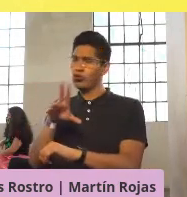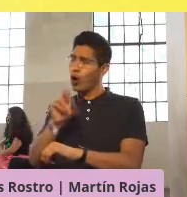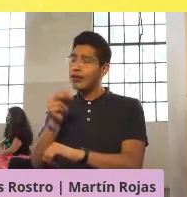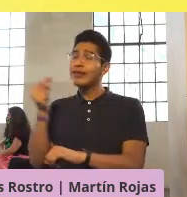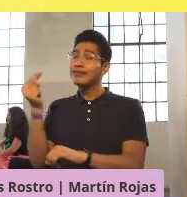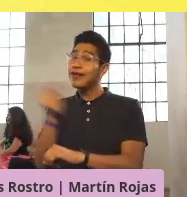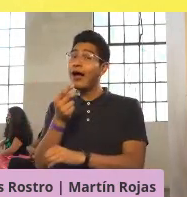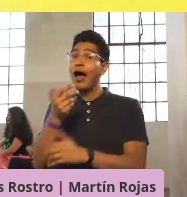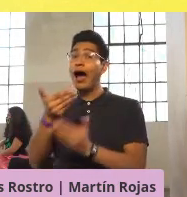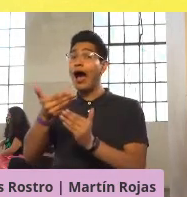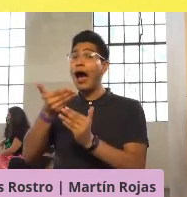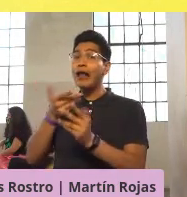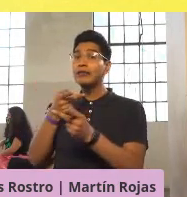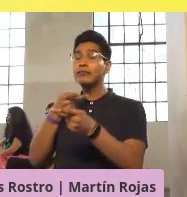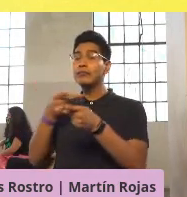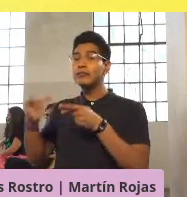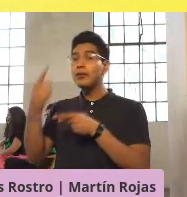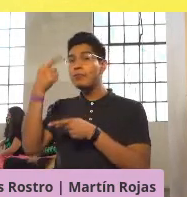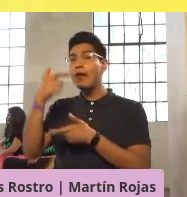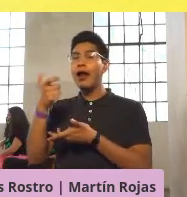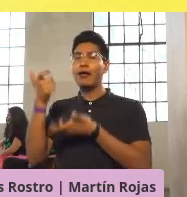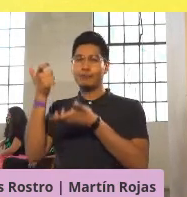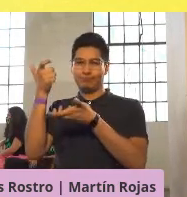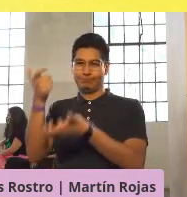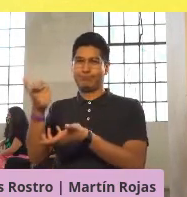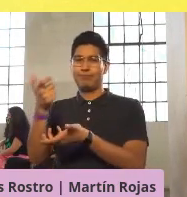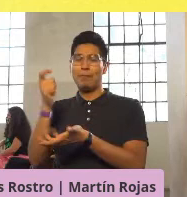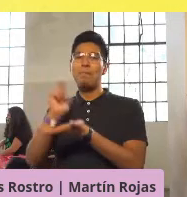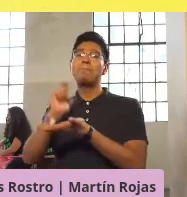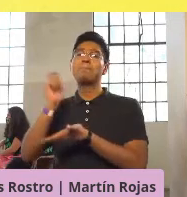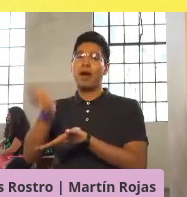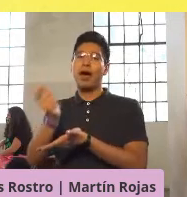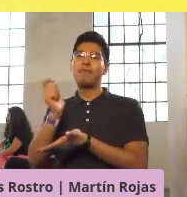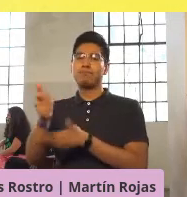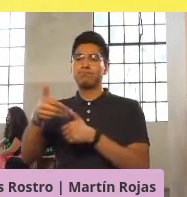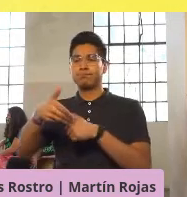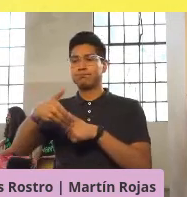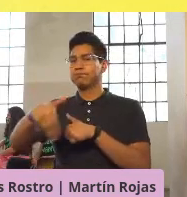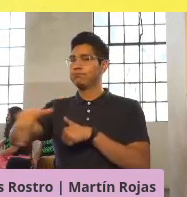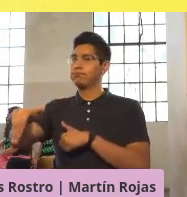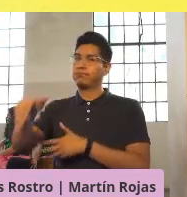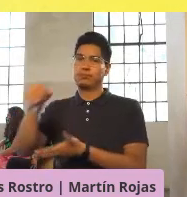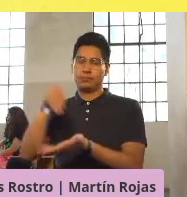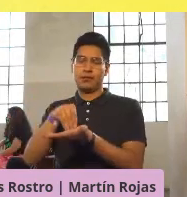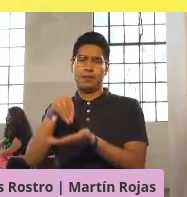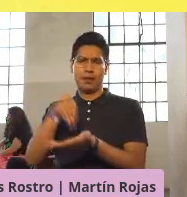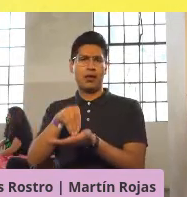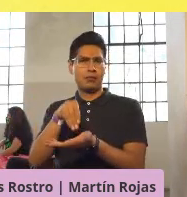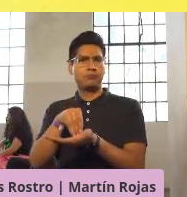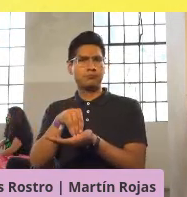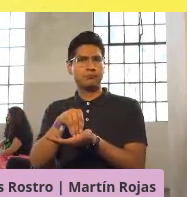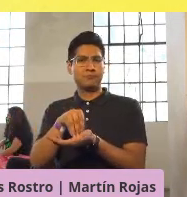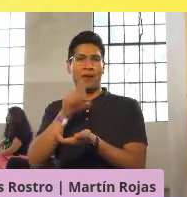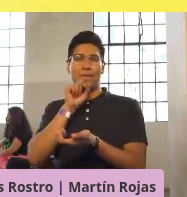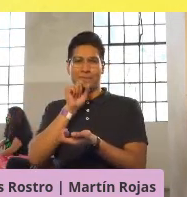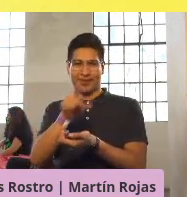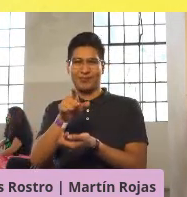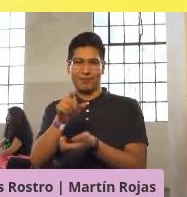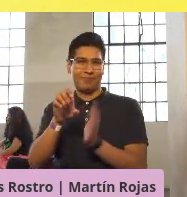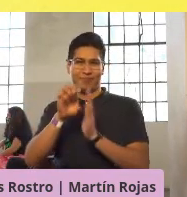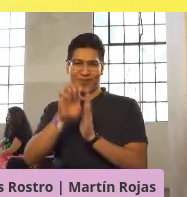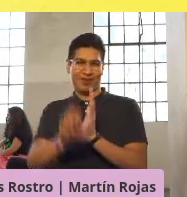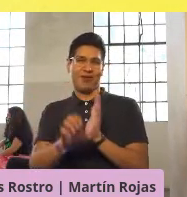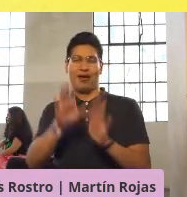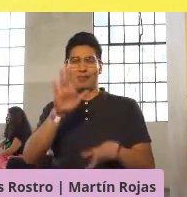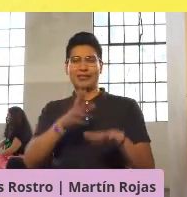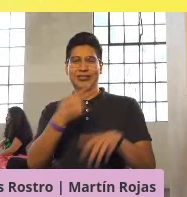recursos para poder mantener este equipo. Y durante este tiempo, y lo sigue haciendo, o sea, mientras estamos haciendo nosotras nuestros